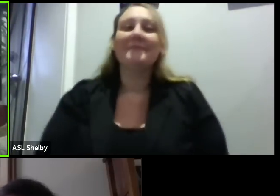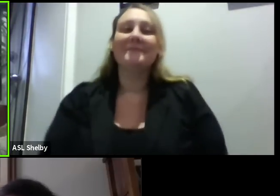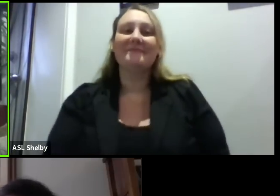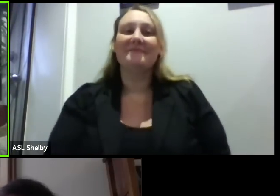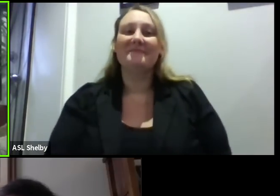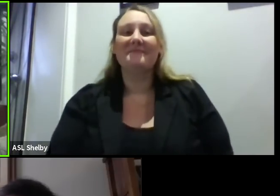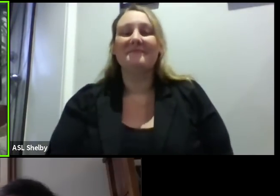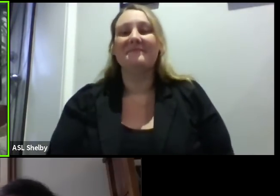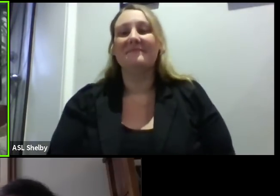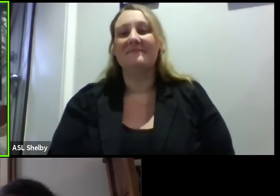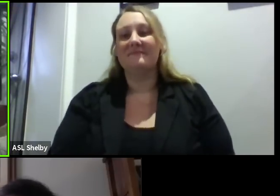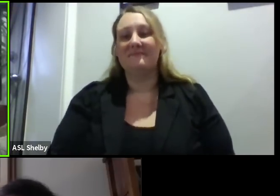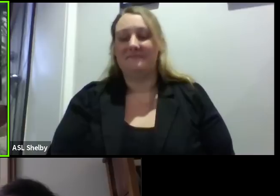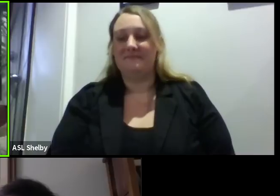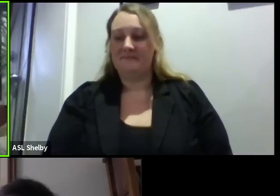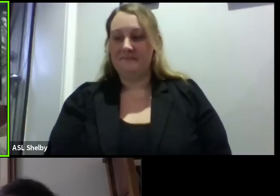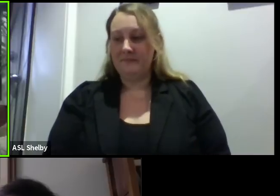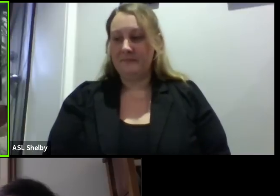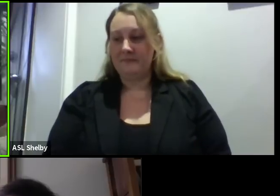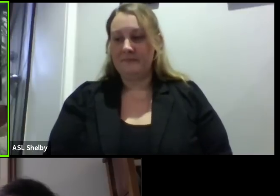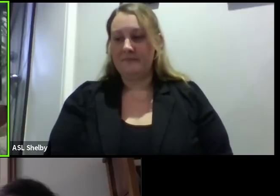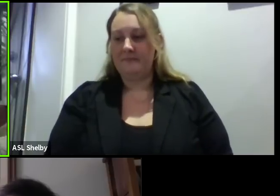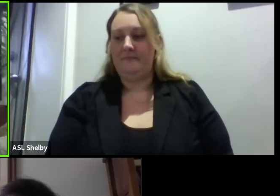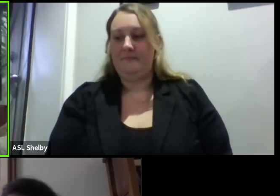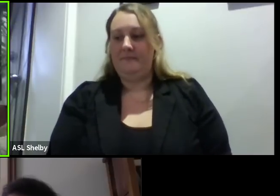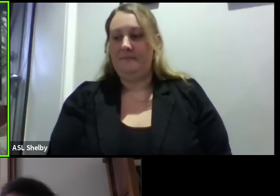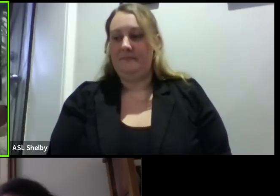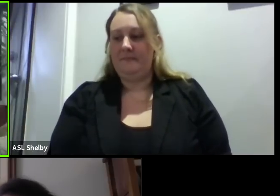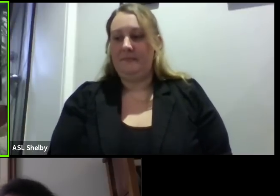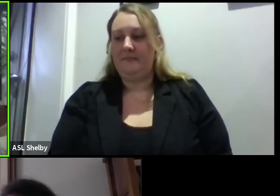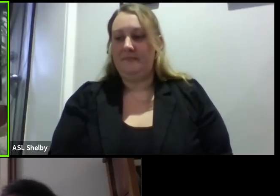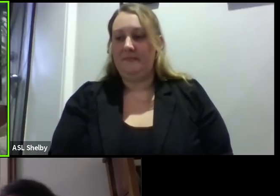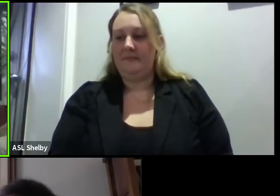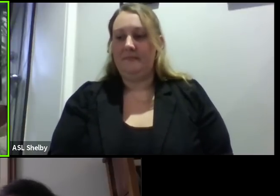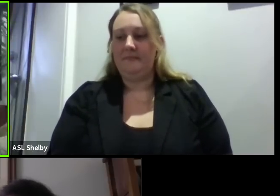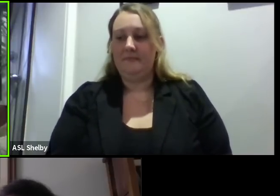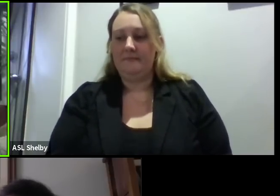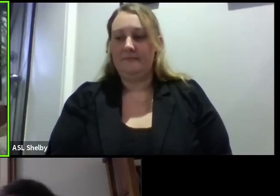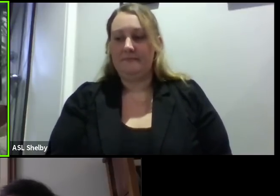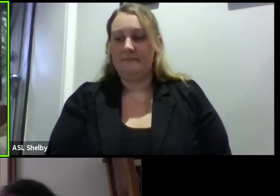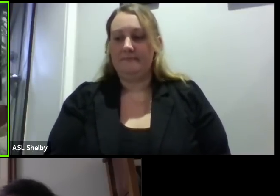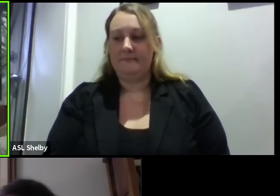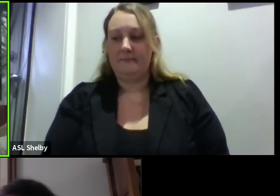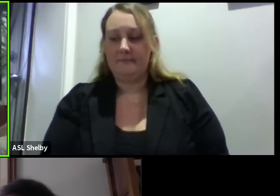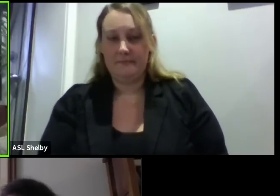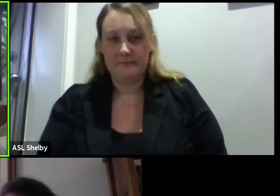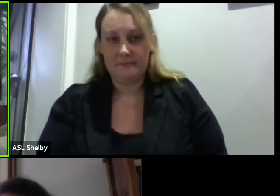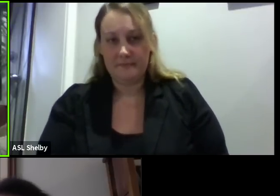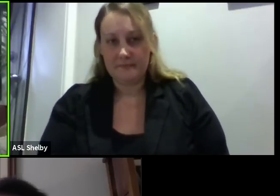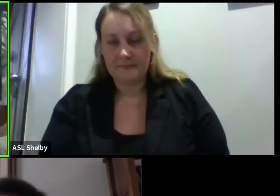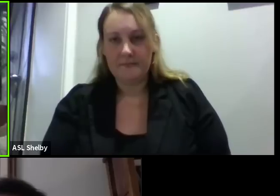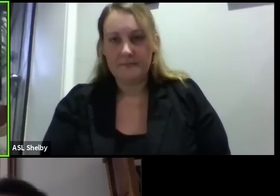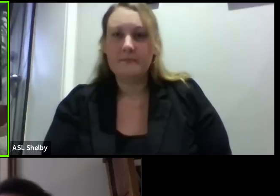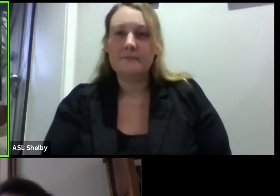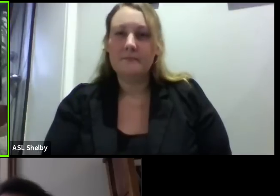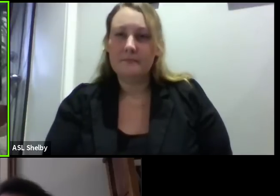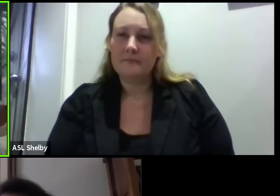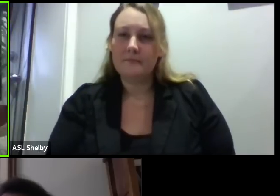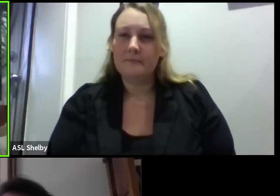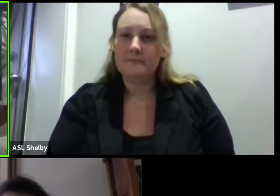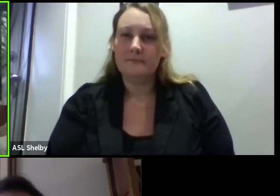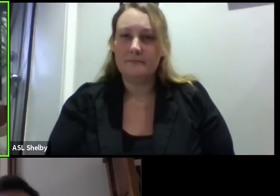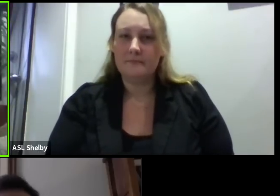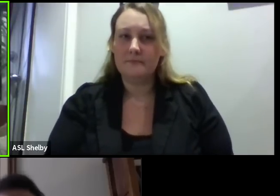emigró a este país, México, a la edad de 14 años, huyendo de la transfobia que se vive en México, huyendo de la violencia que